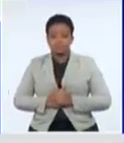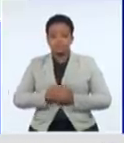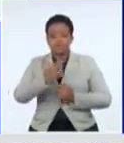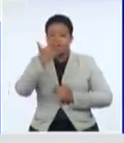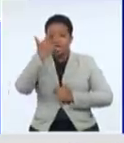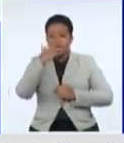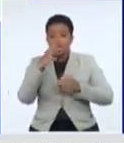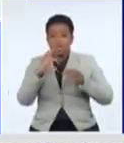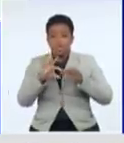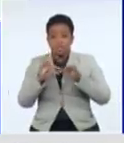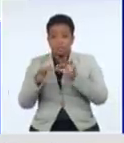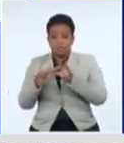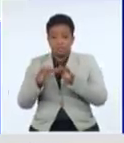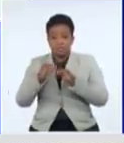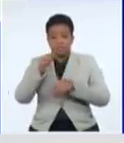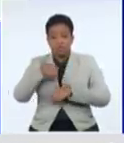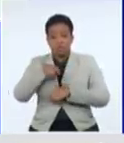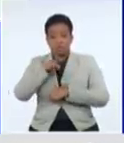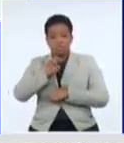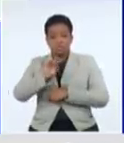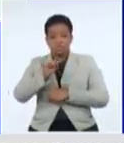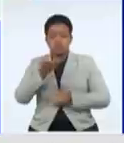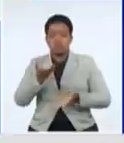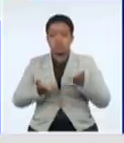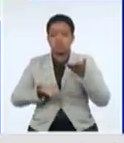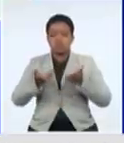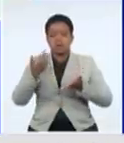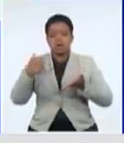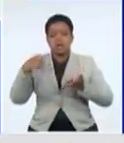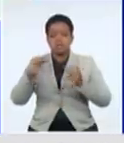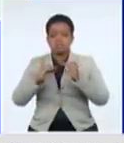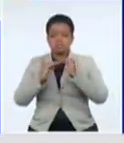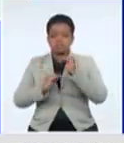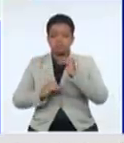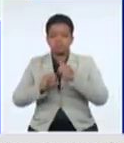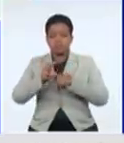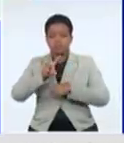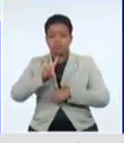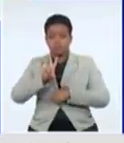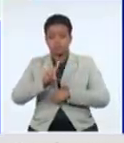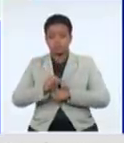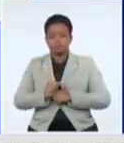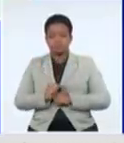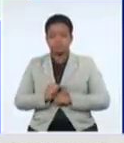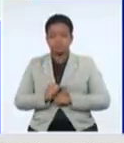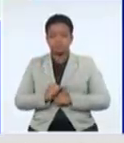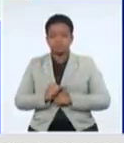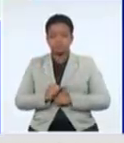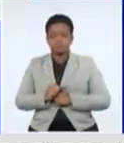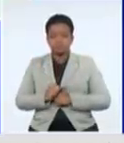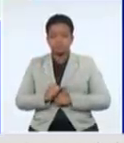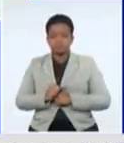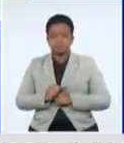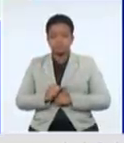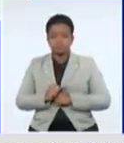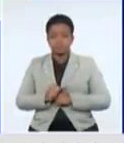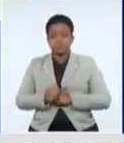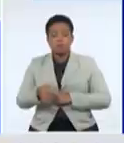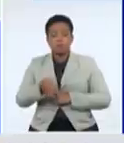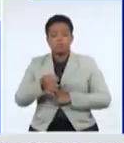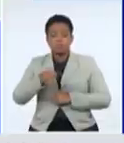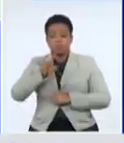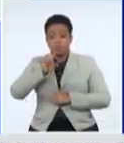casos autóctonos, 32 casos menos en relación con la jornada precedente y con una transmisión en 9 de sus